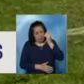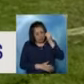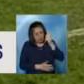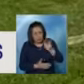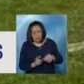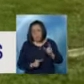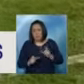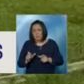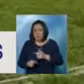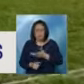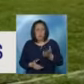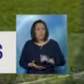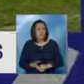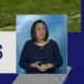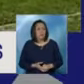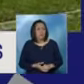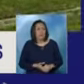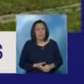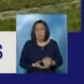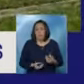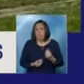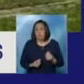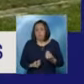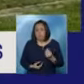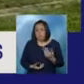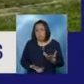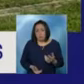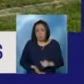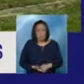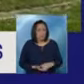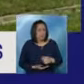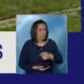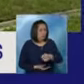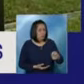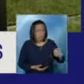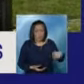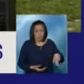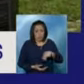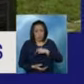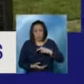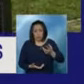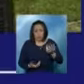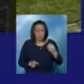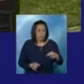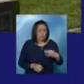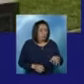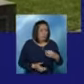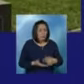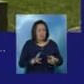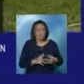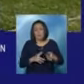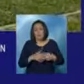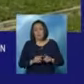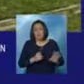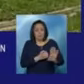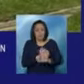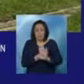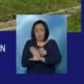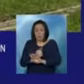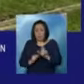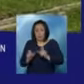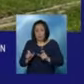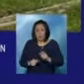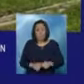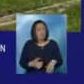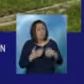la comprensión de la población, porque eso es lo que nosotros siempre tenemos que activar para darle seguridad a la población. Muy